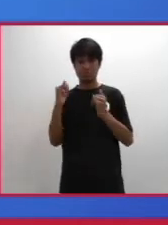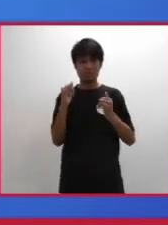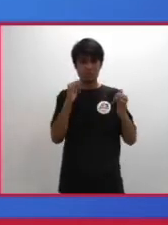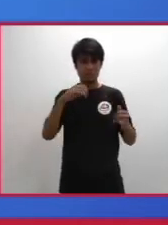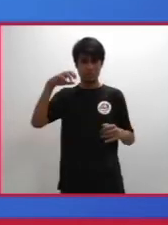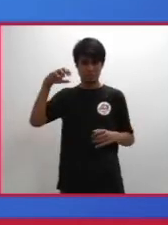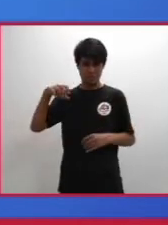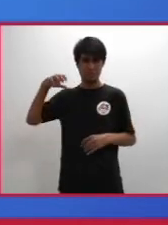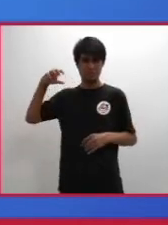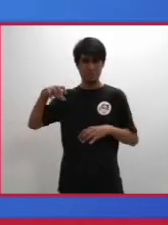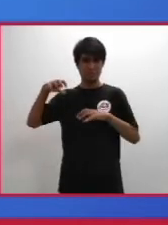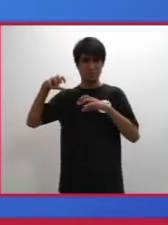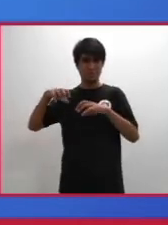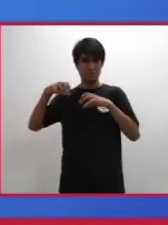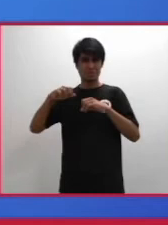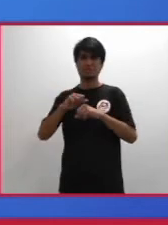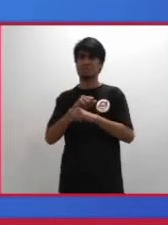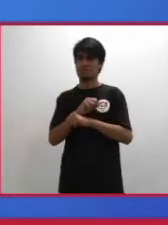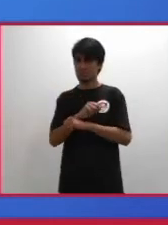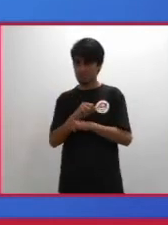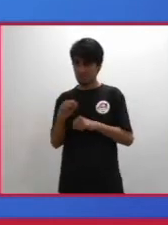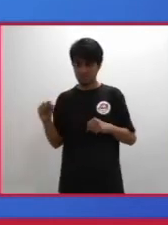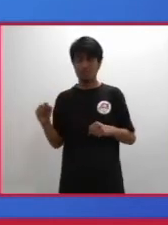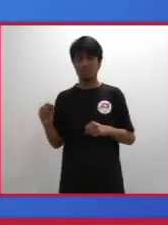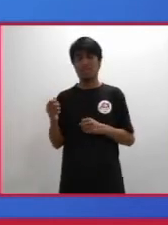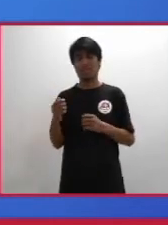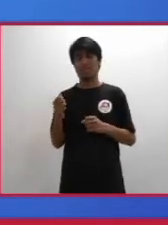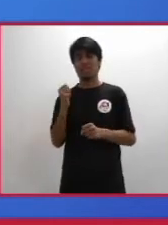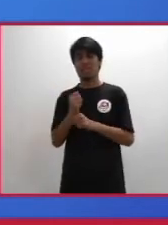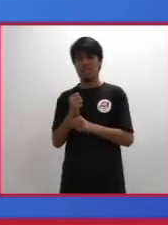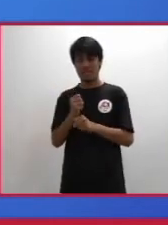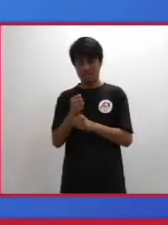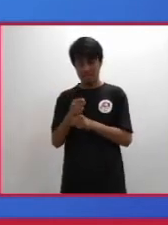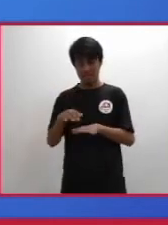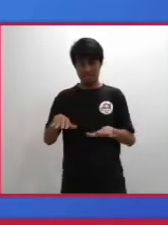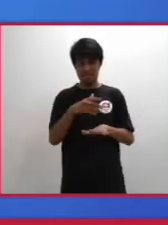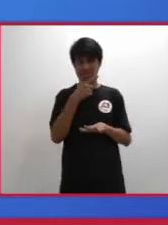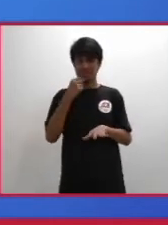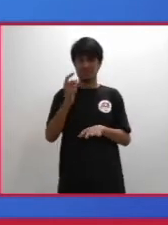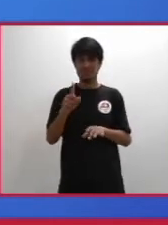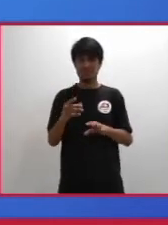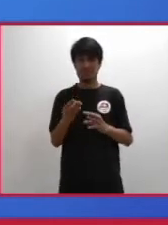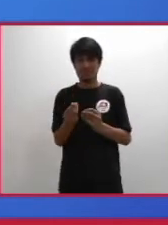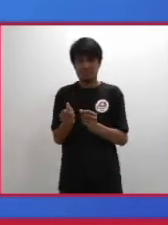lluvia, esto puede afectar a la situación del suelo, a la condición del suelo.